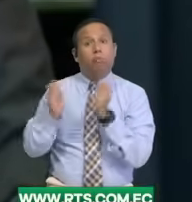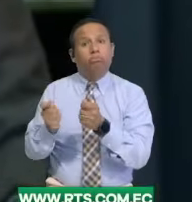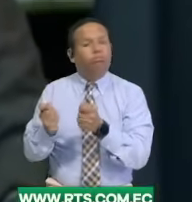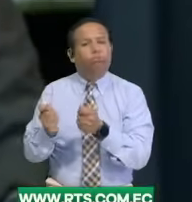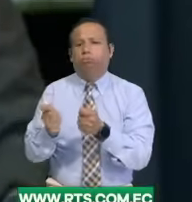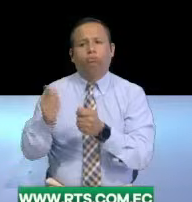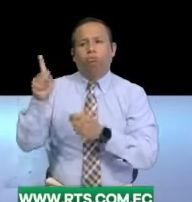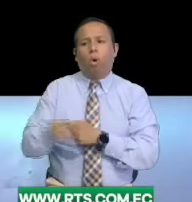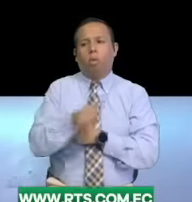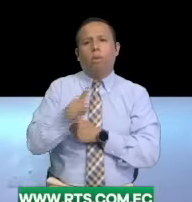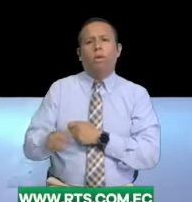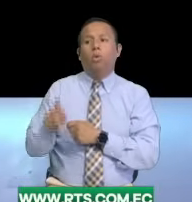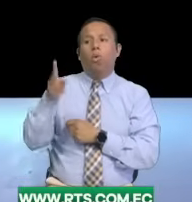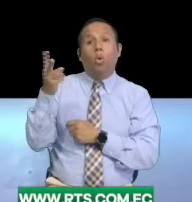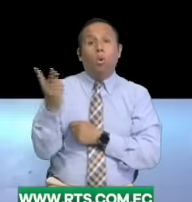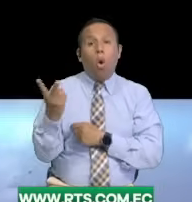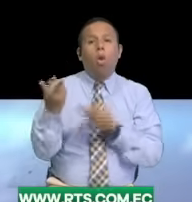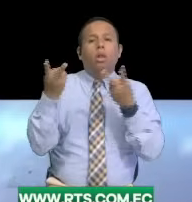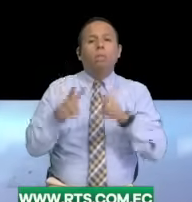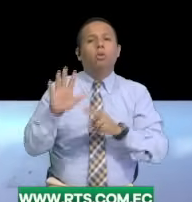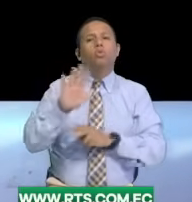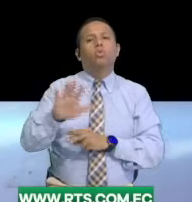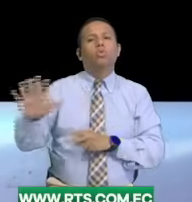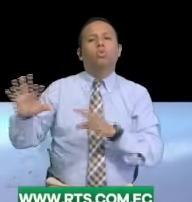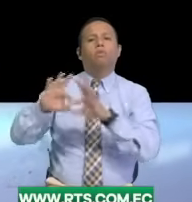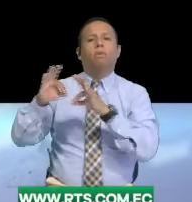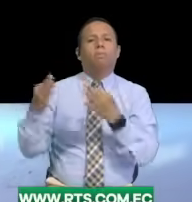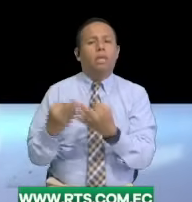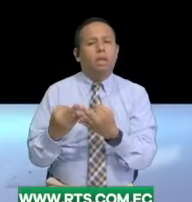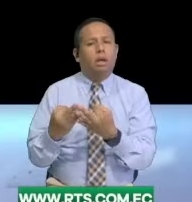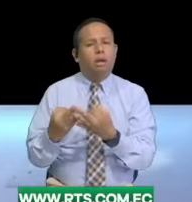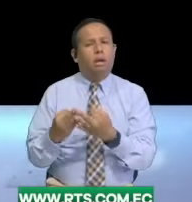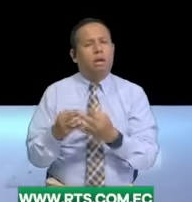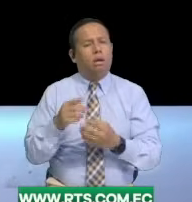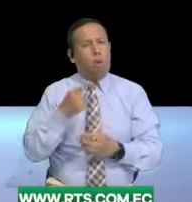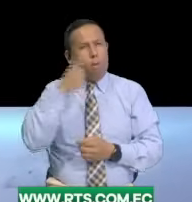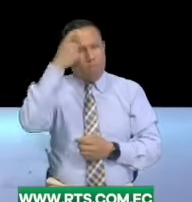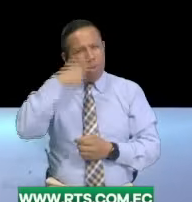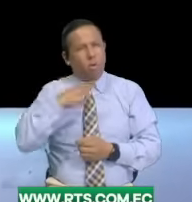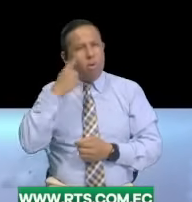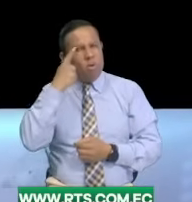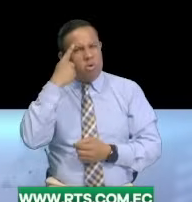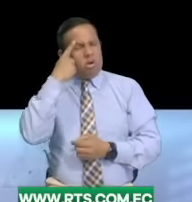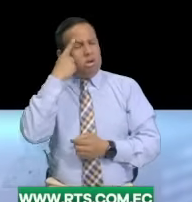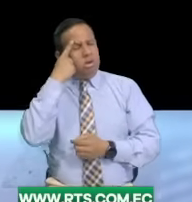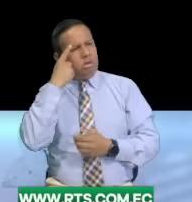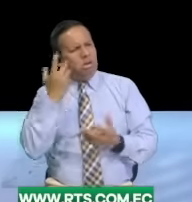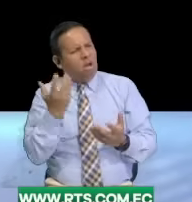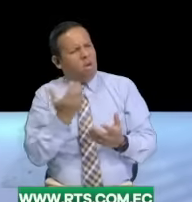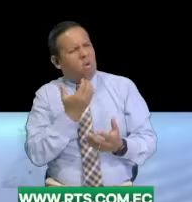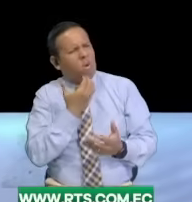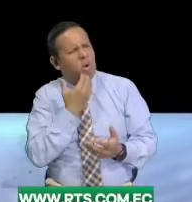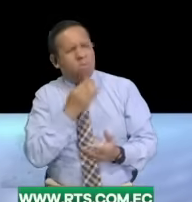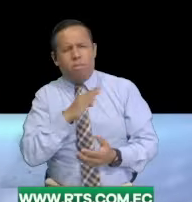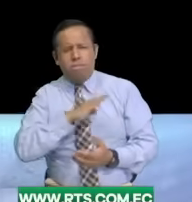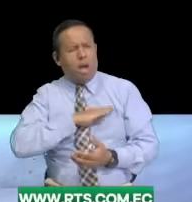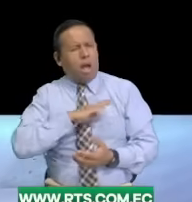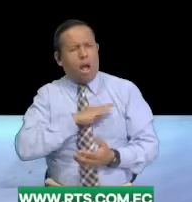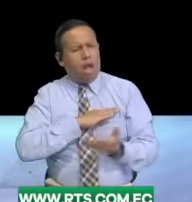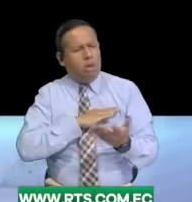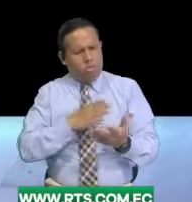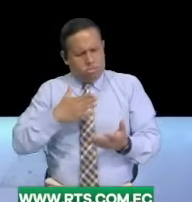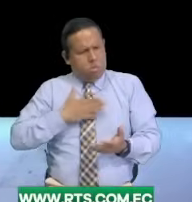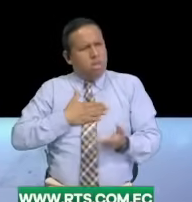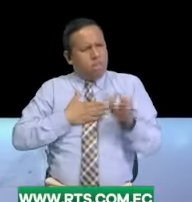sus familiares directos. En tanto, Correa calificó como maldad humana y cuestionó que se haya incluido a su